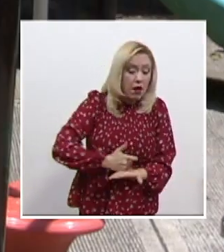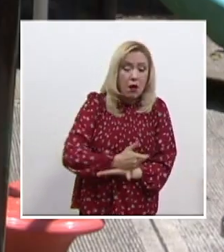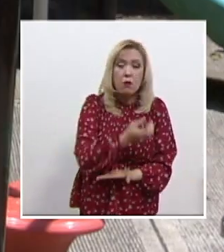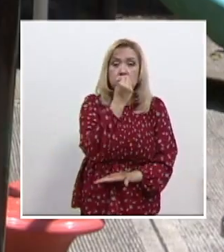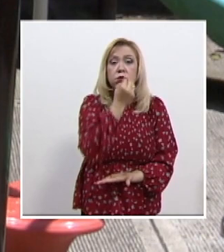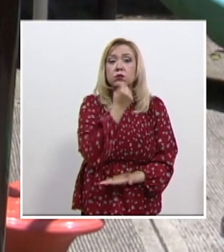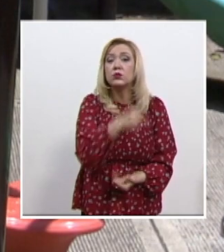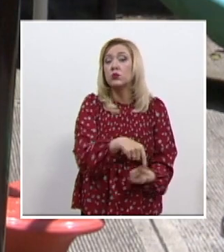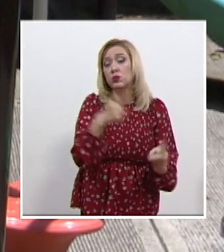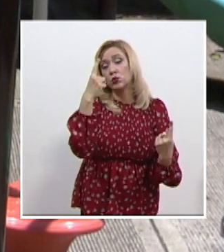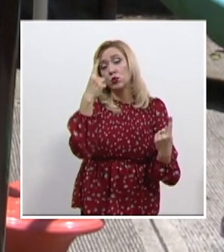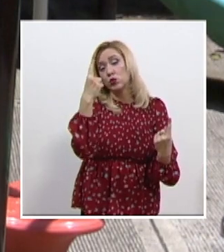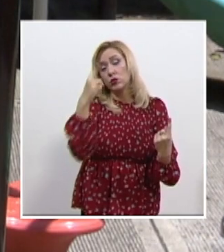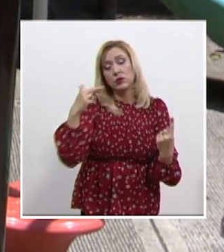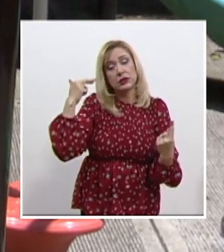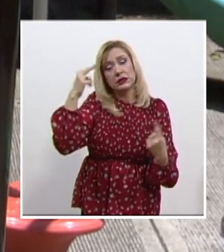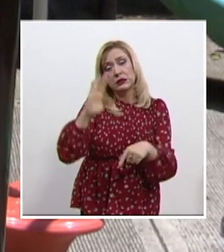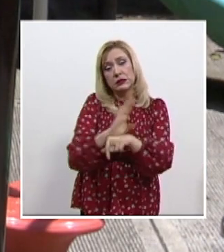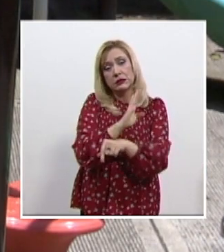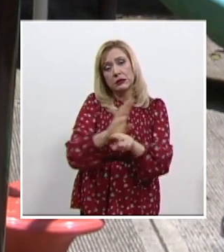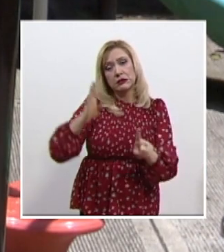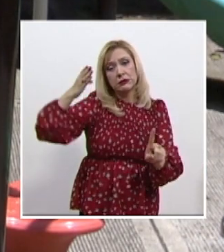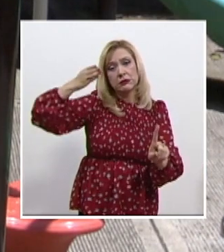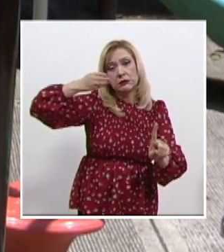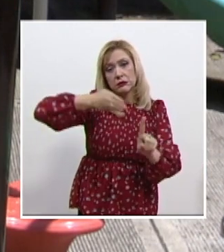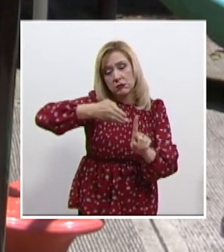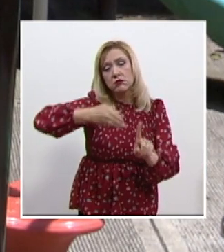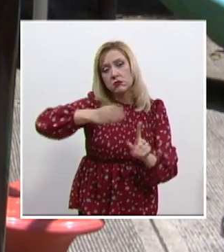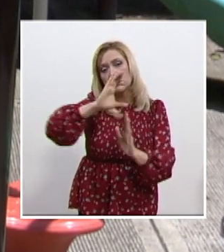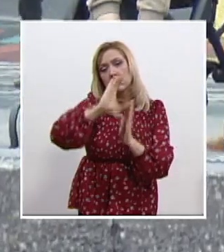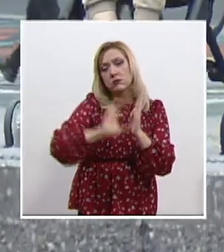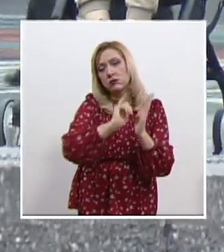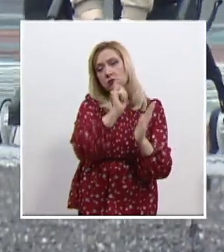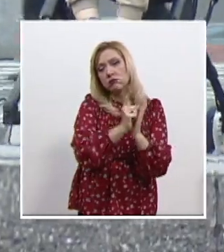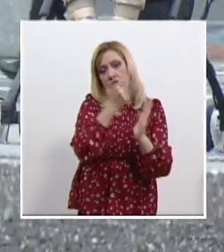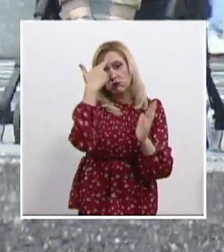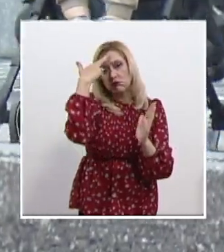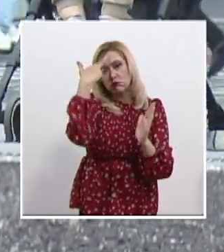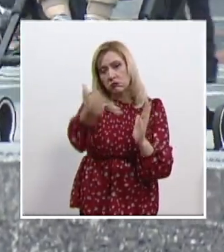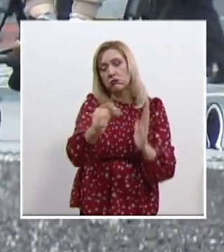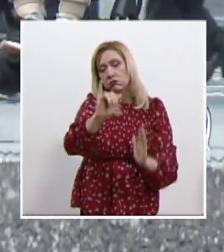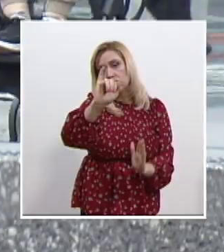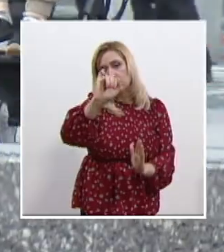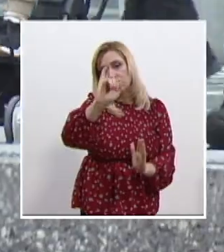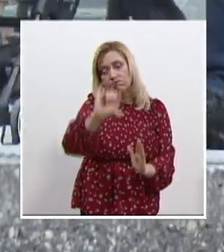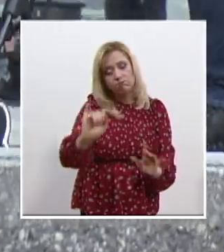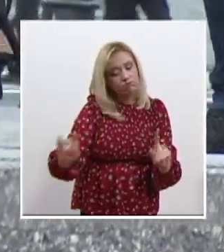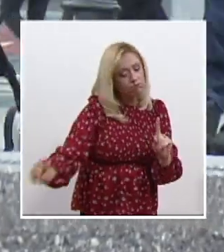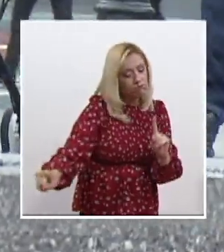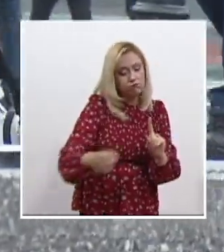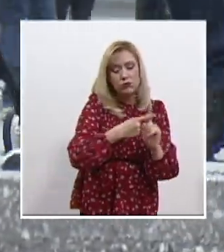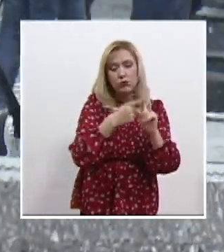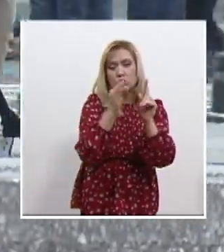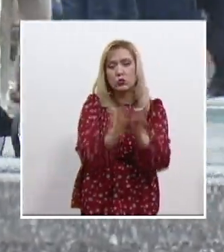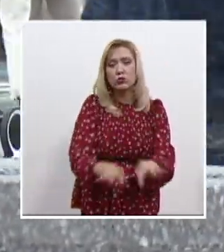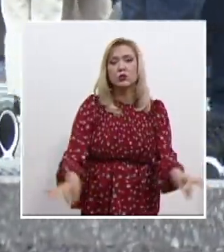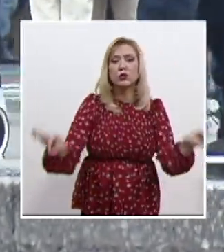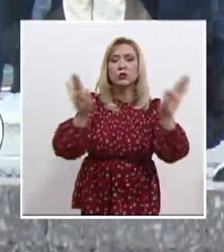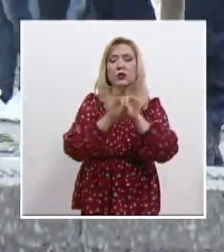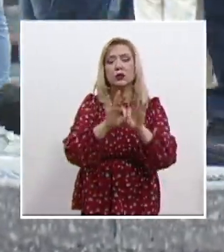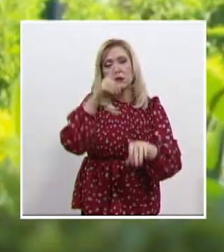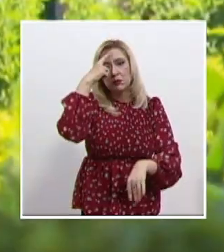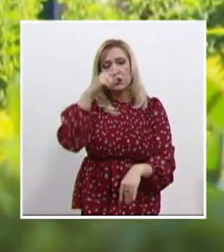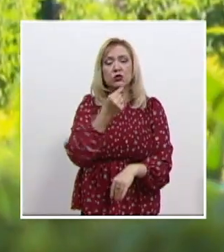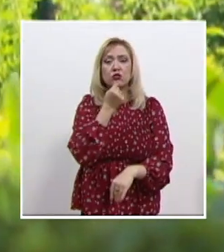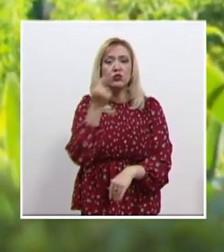alimentos. Explicó que la medida persigue un fin constitucionalmente válido, que es la salvaguarda de los alimentos que corresponden al